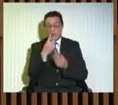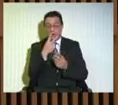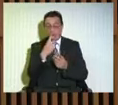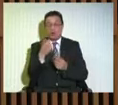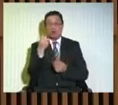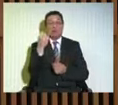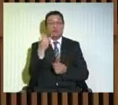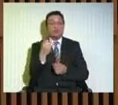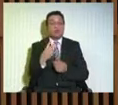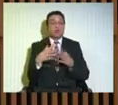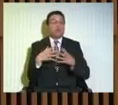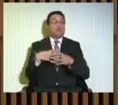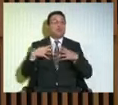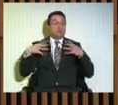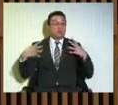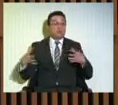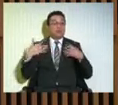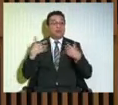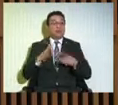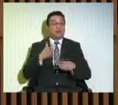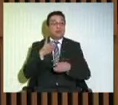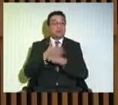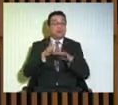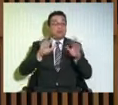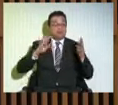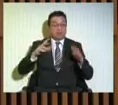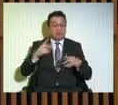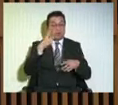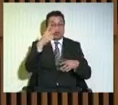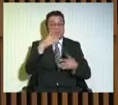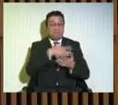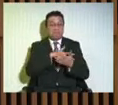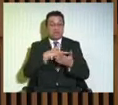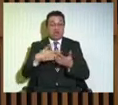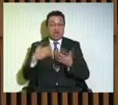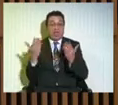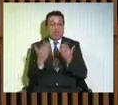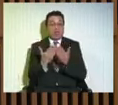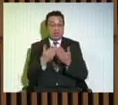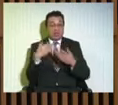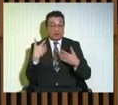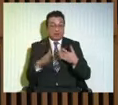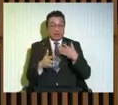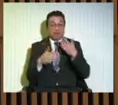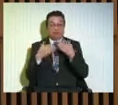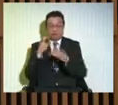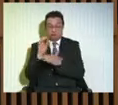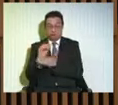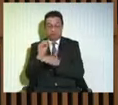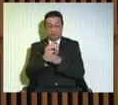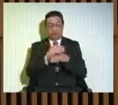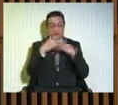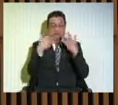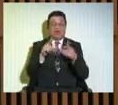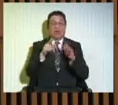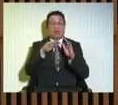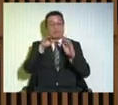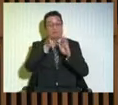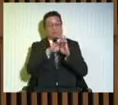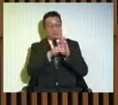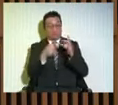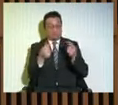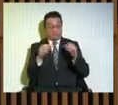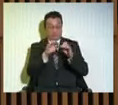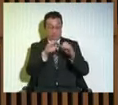número enorme, que ya está llegando a cerca de 2 millones de estudiantes y hemos sido capaces, dentro del marco presupuestario que